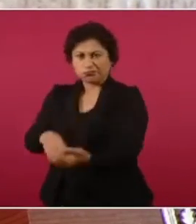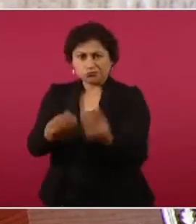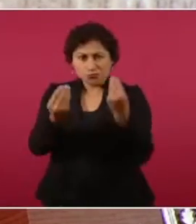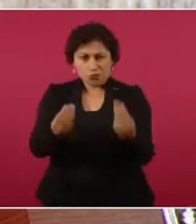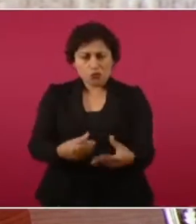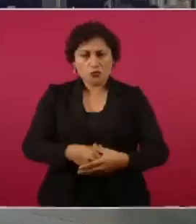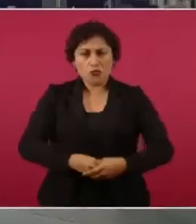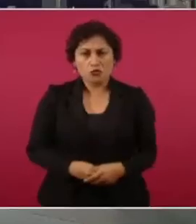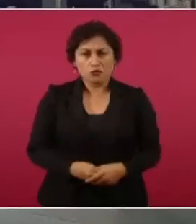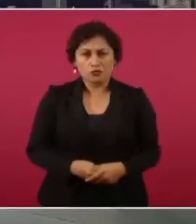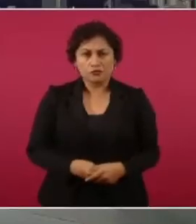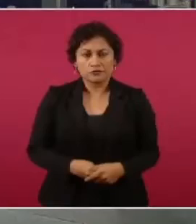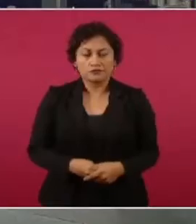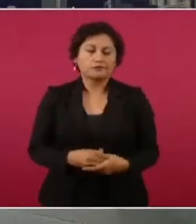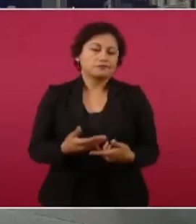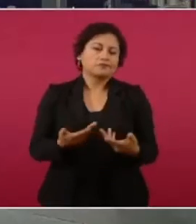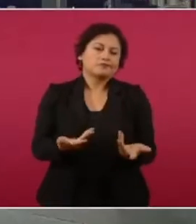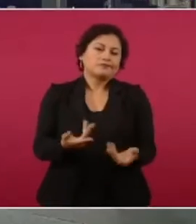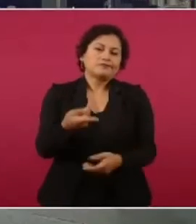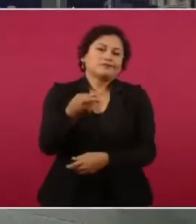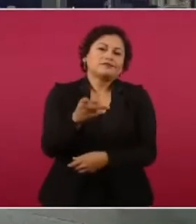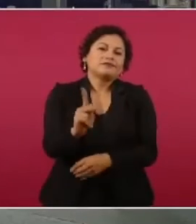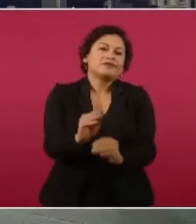Pero al final, pues,